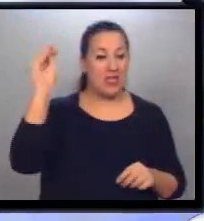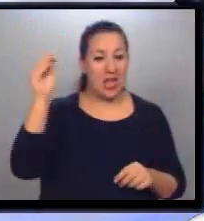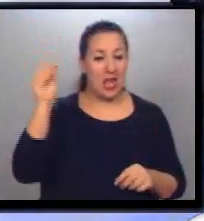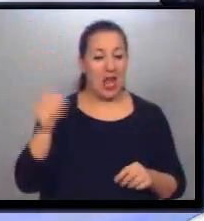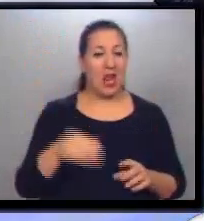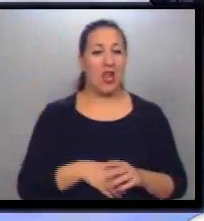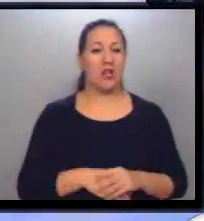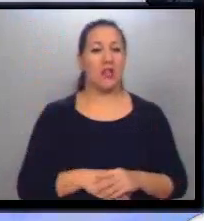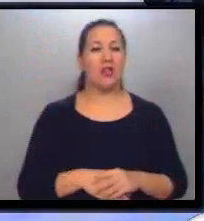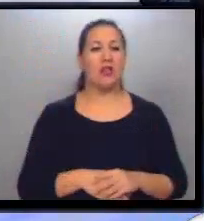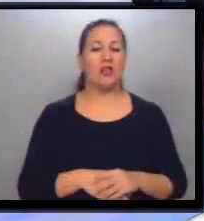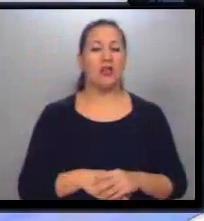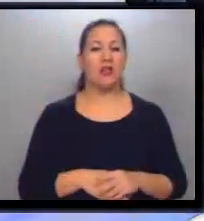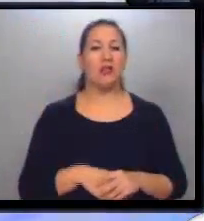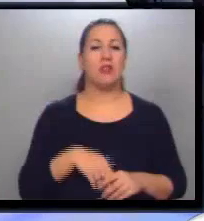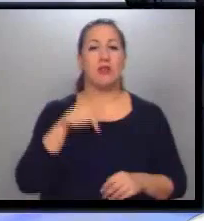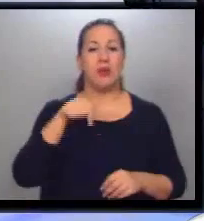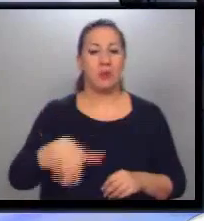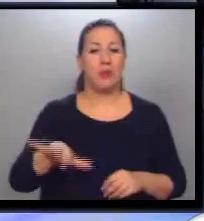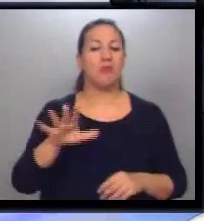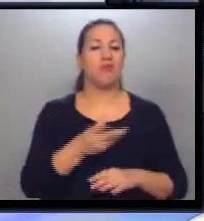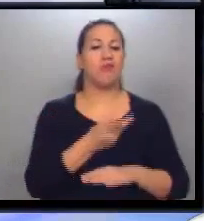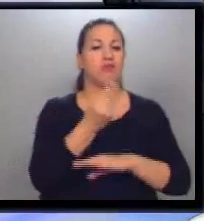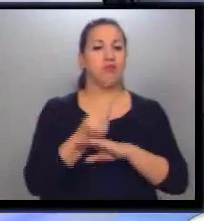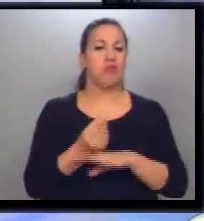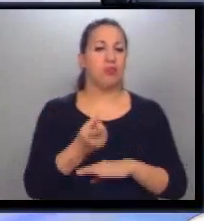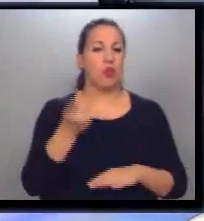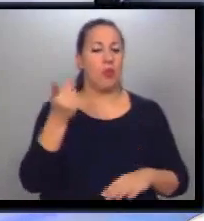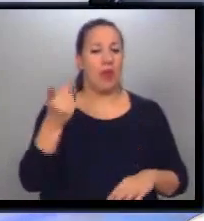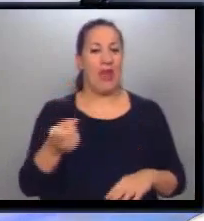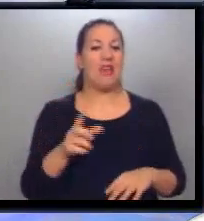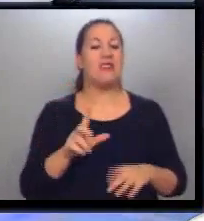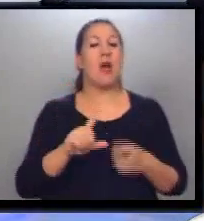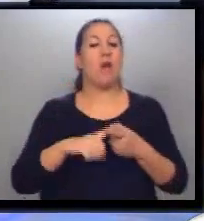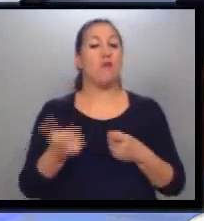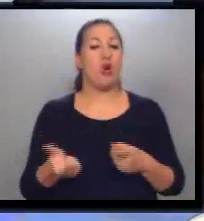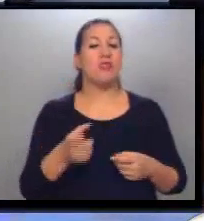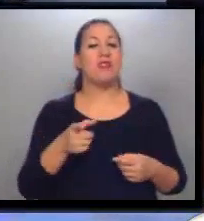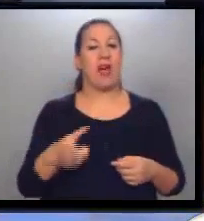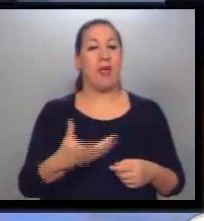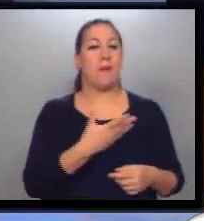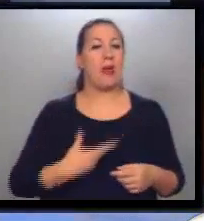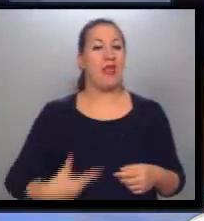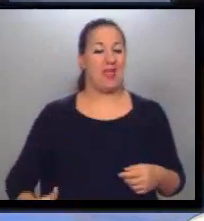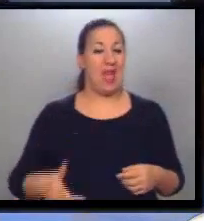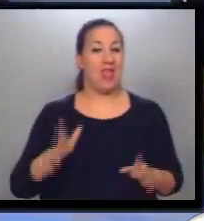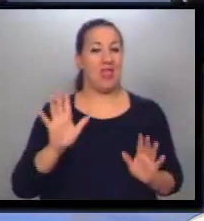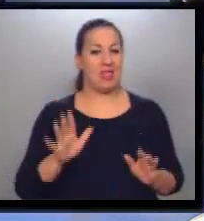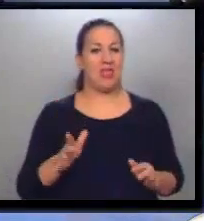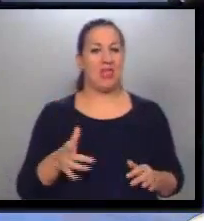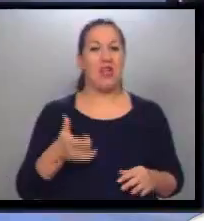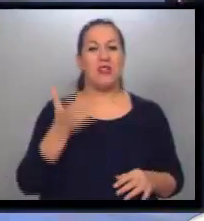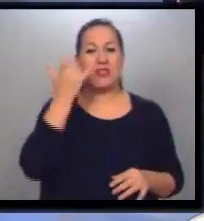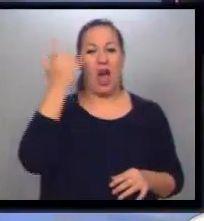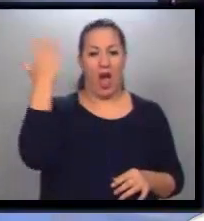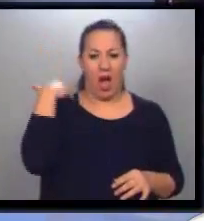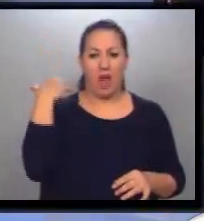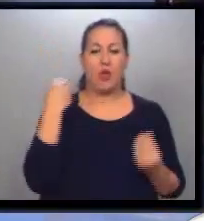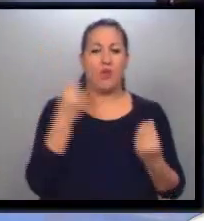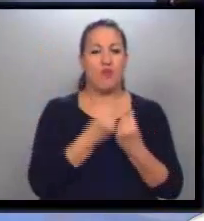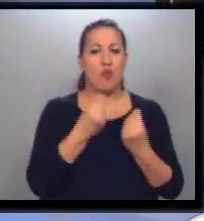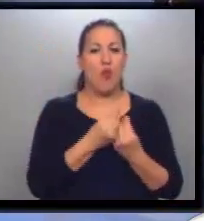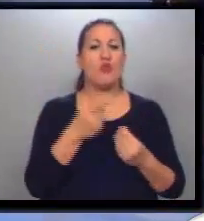Chan. Una primera dama que va a dar que hablar, ¿eh? Ya ha dado que hablar cuando no era primera dama. Imagínate ahora cuando a partir de